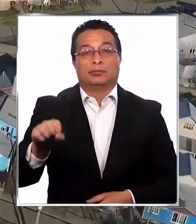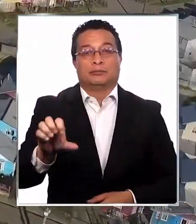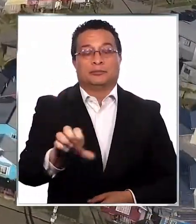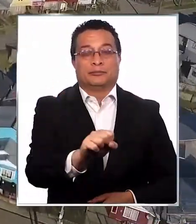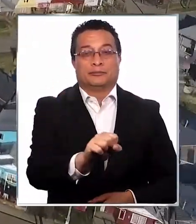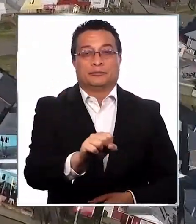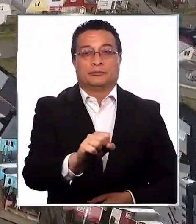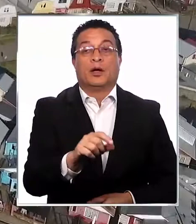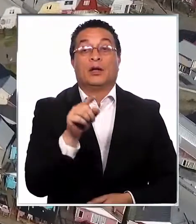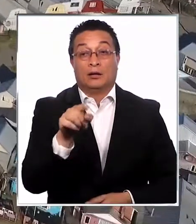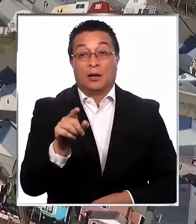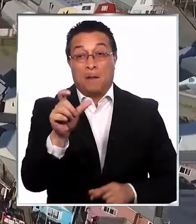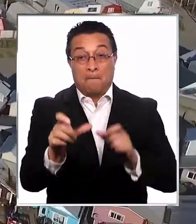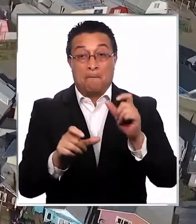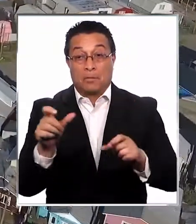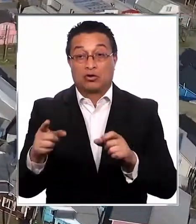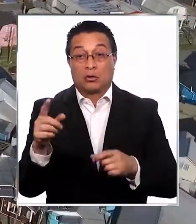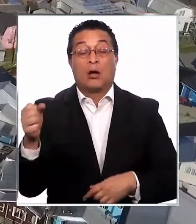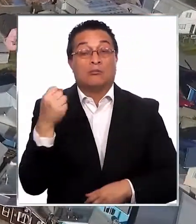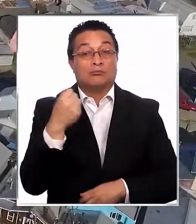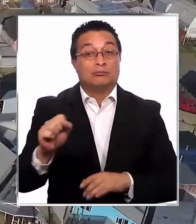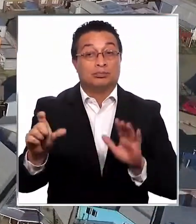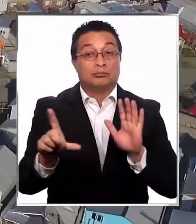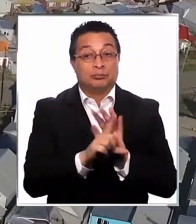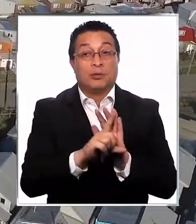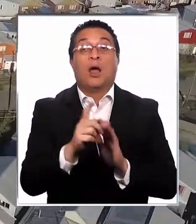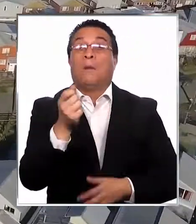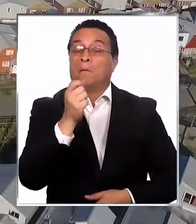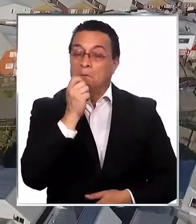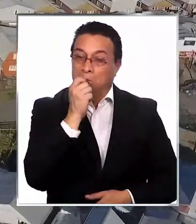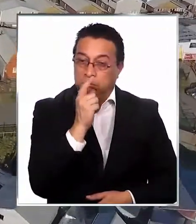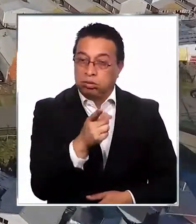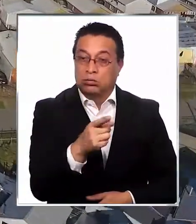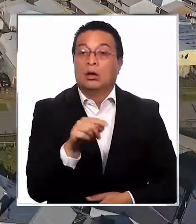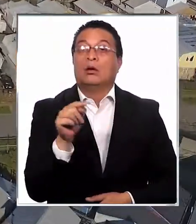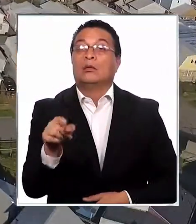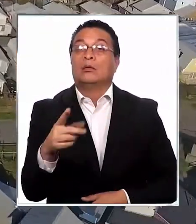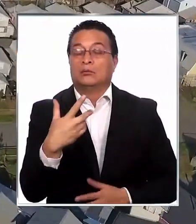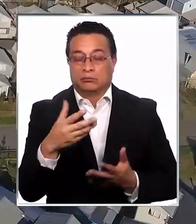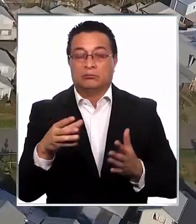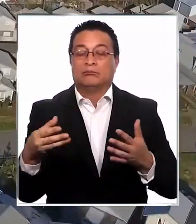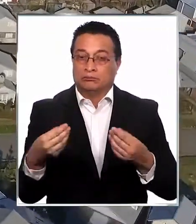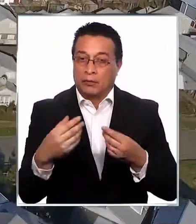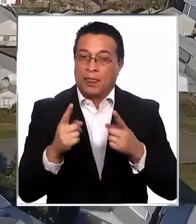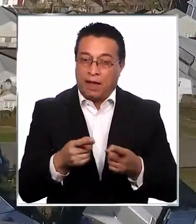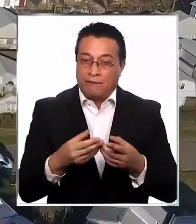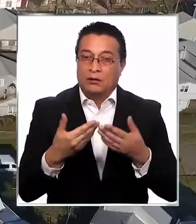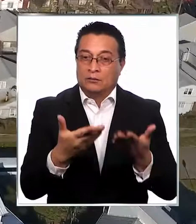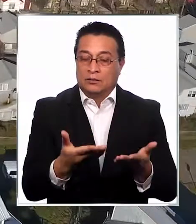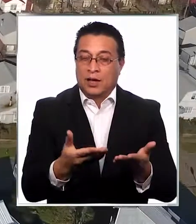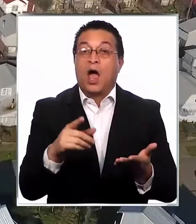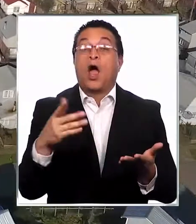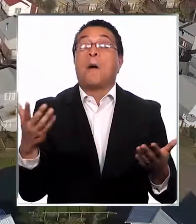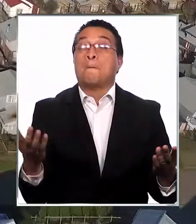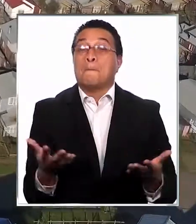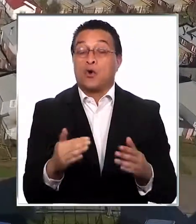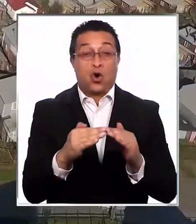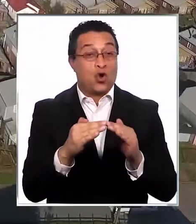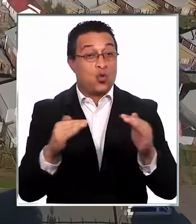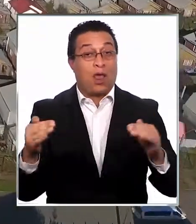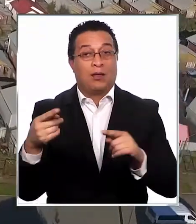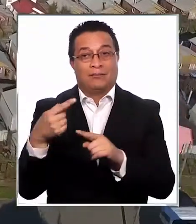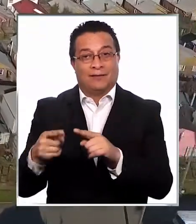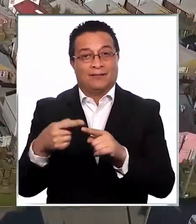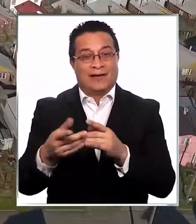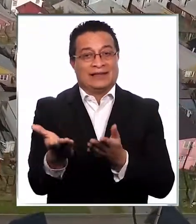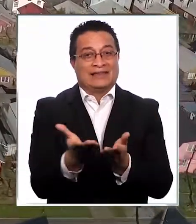queda. Cada vez que la gente tenga algún delito, lo denuncie, principalmente los delitos de connotación social, porque al igual que